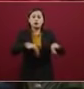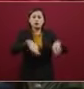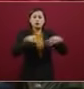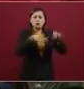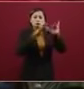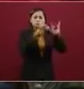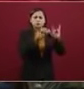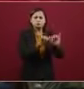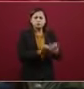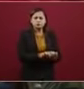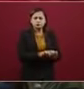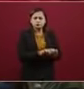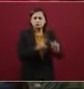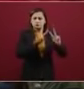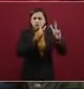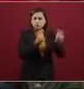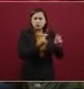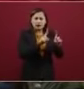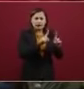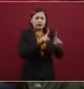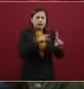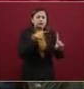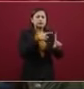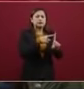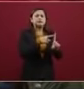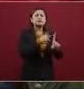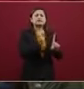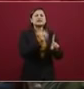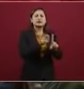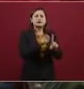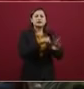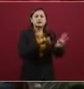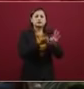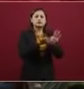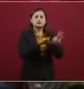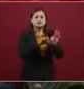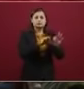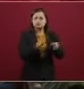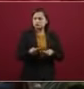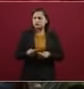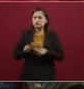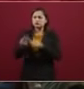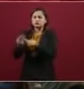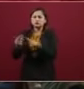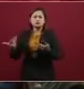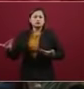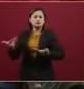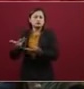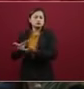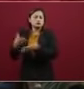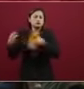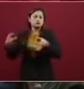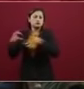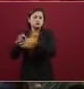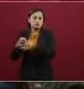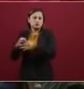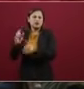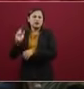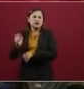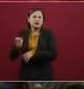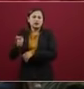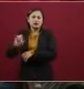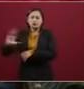de trabajo para trabajar precisamente con ellos lo que pudieran ser el paquete de las